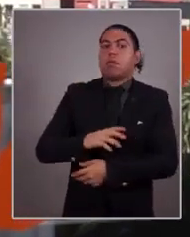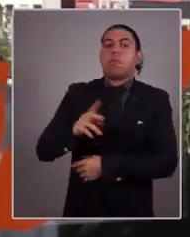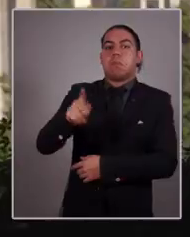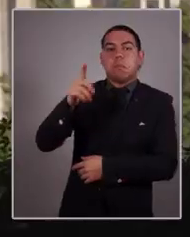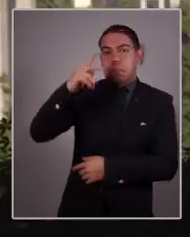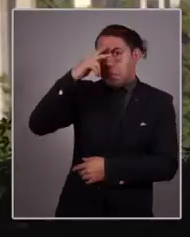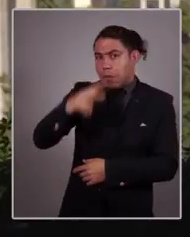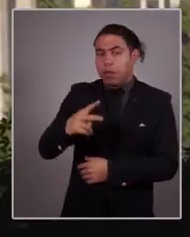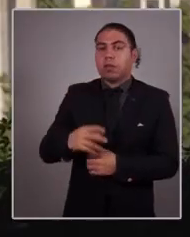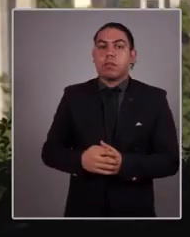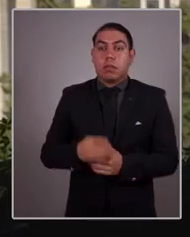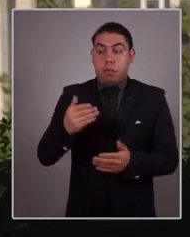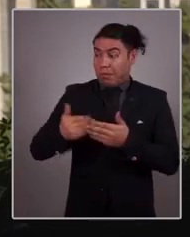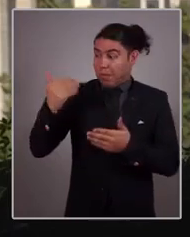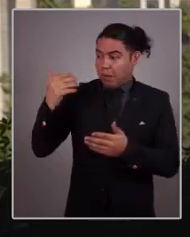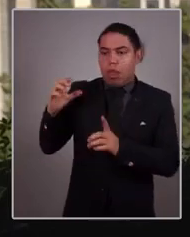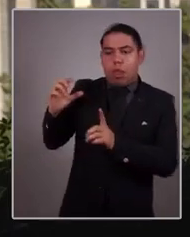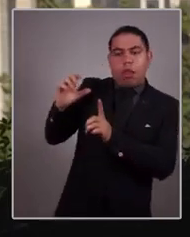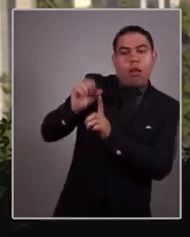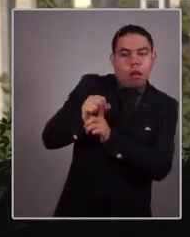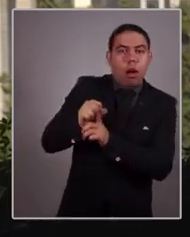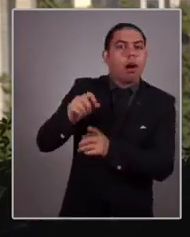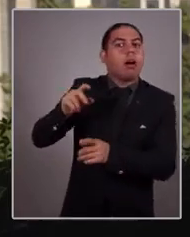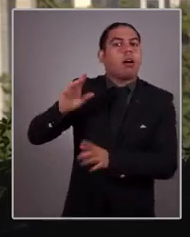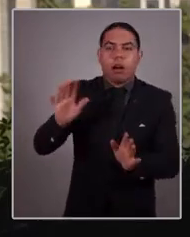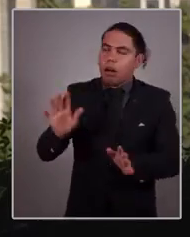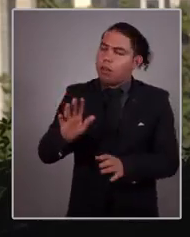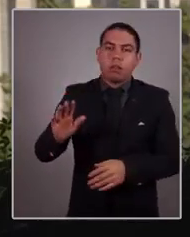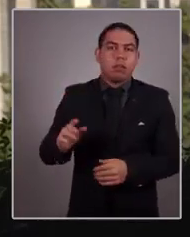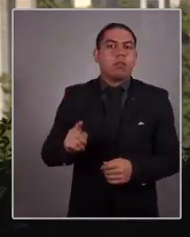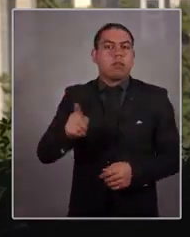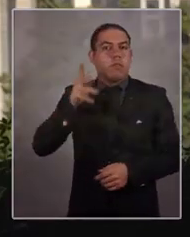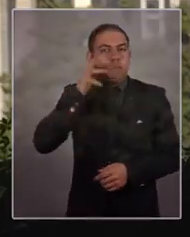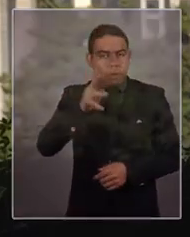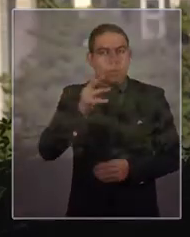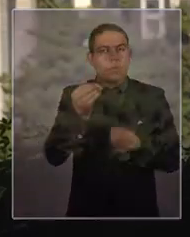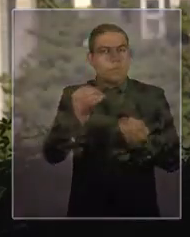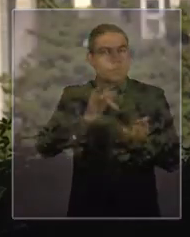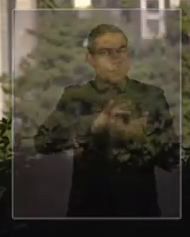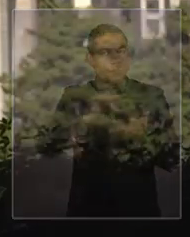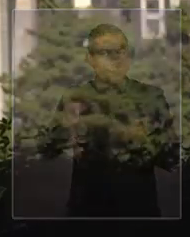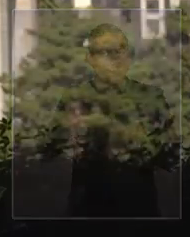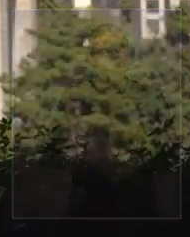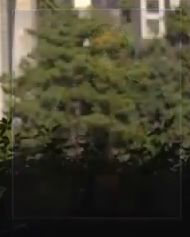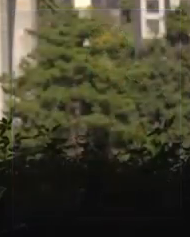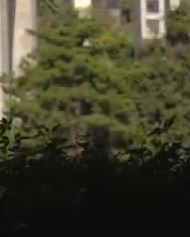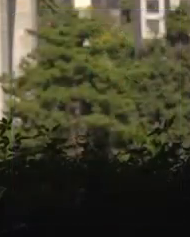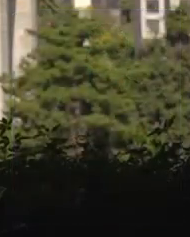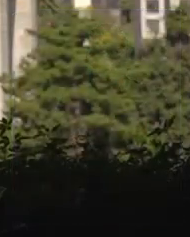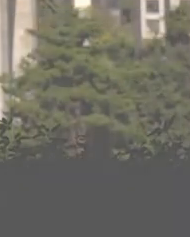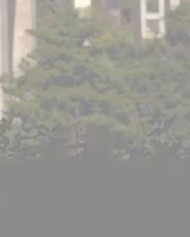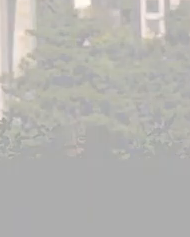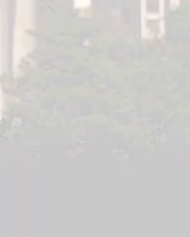México, para impedir que el pasado se apropie de nuestro presente y de nuestro futuro. Muchas gracias.